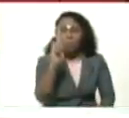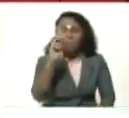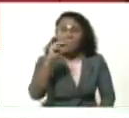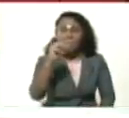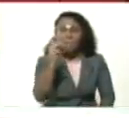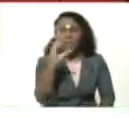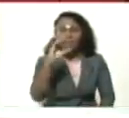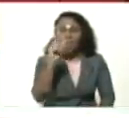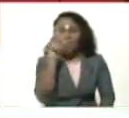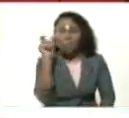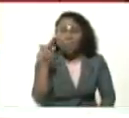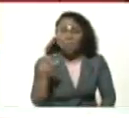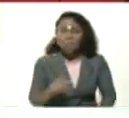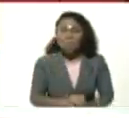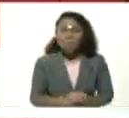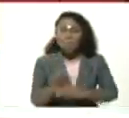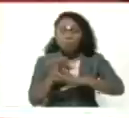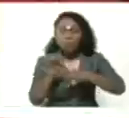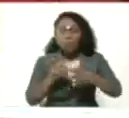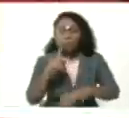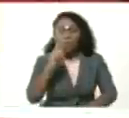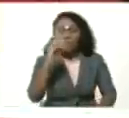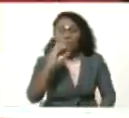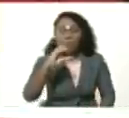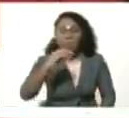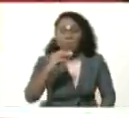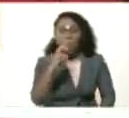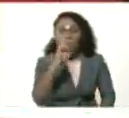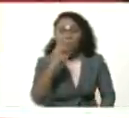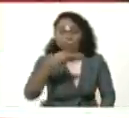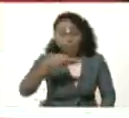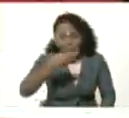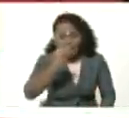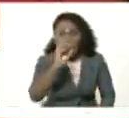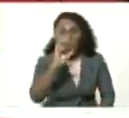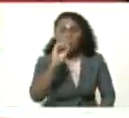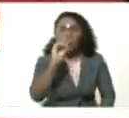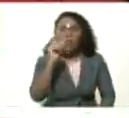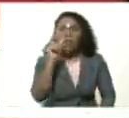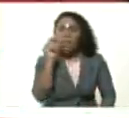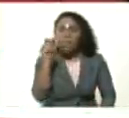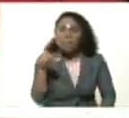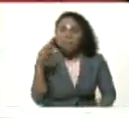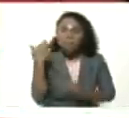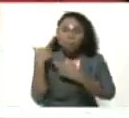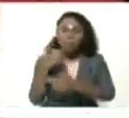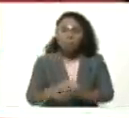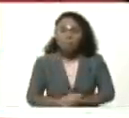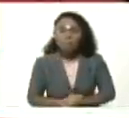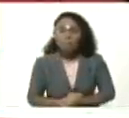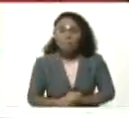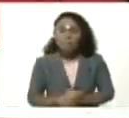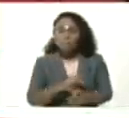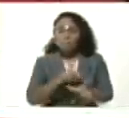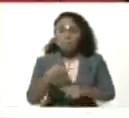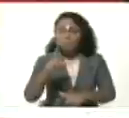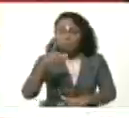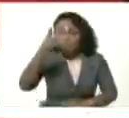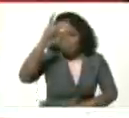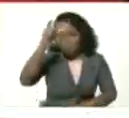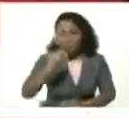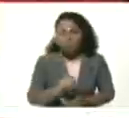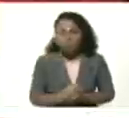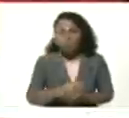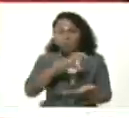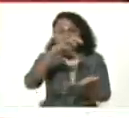Castillo. Municipio Tocópero, Yoli Blanco. Listo, el estado Falcón. Pasamos al estado